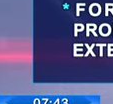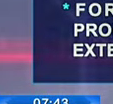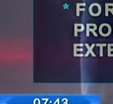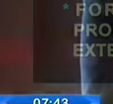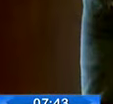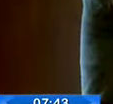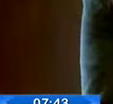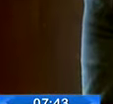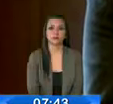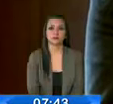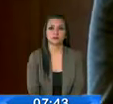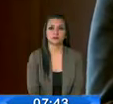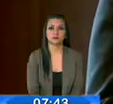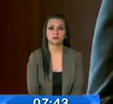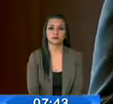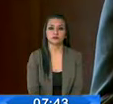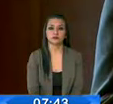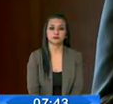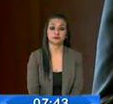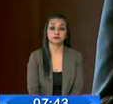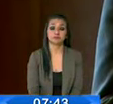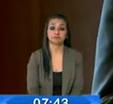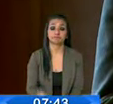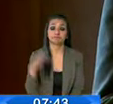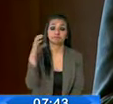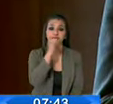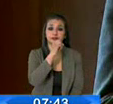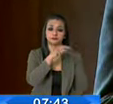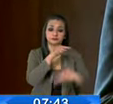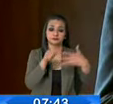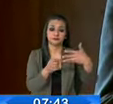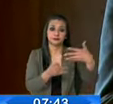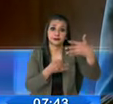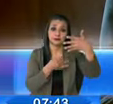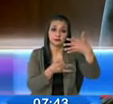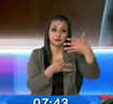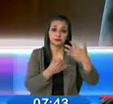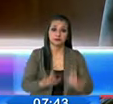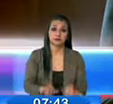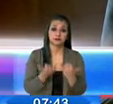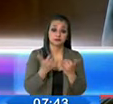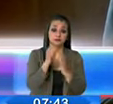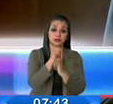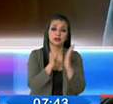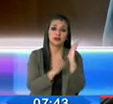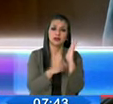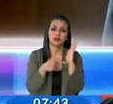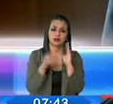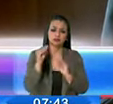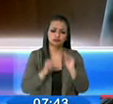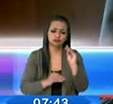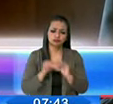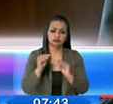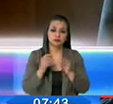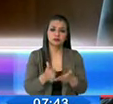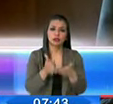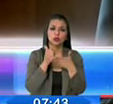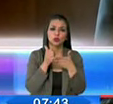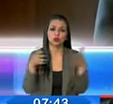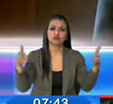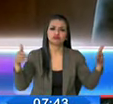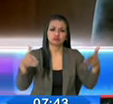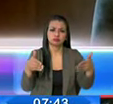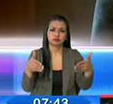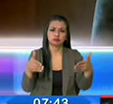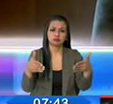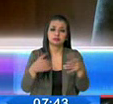ciudadana. Como podemos notar, a partir de este momento, esta agenda va a constituir un instrumento central